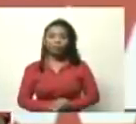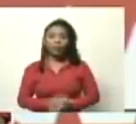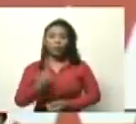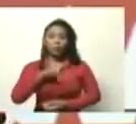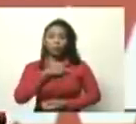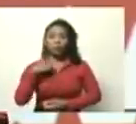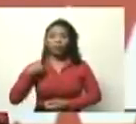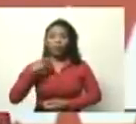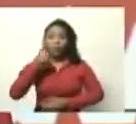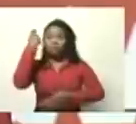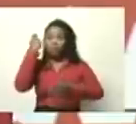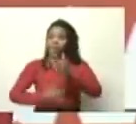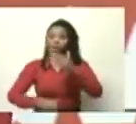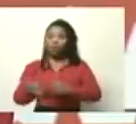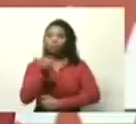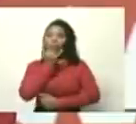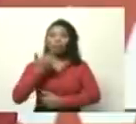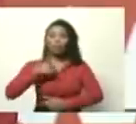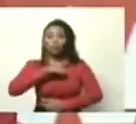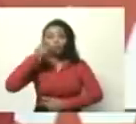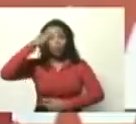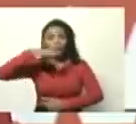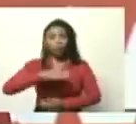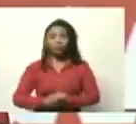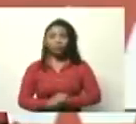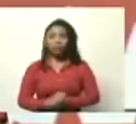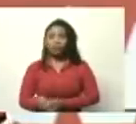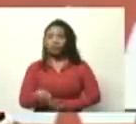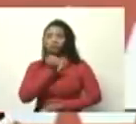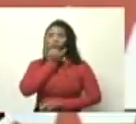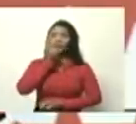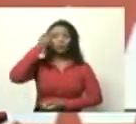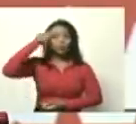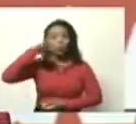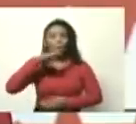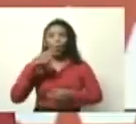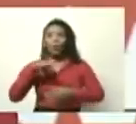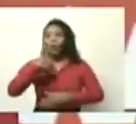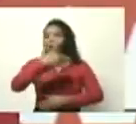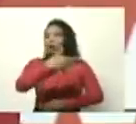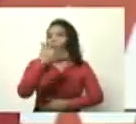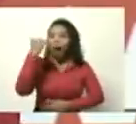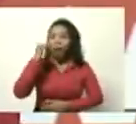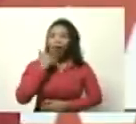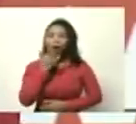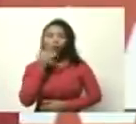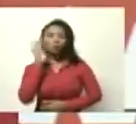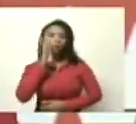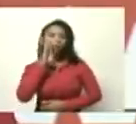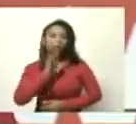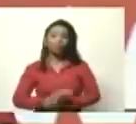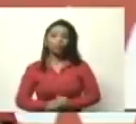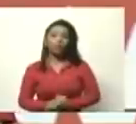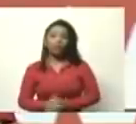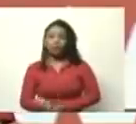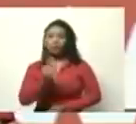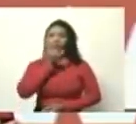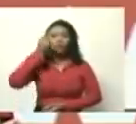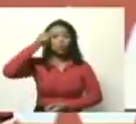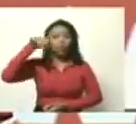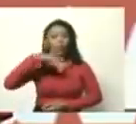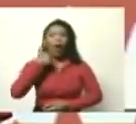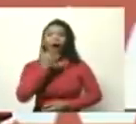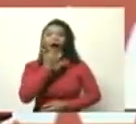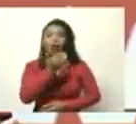Nosotros tenemos prohibido fallarle a nuestro pueblo, y le fallamos al pueblo cuando hay hechos de corrupción, le fallamos al pueblo